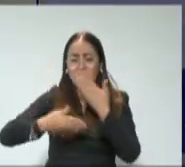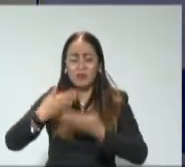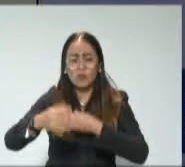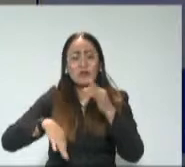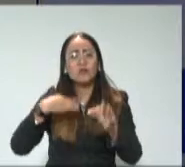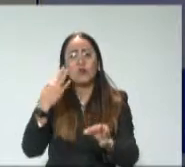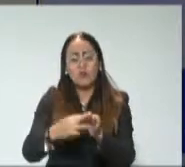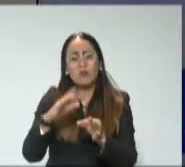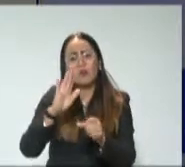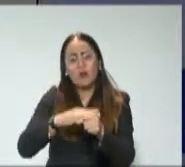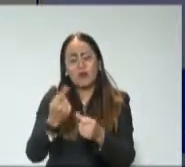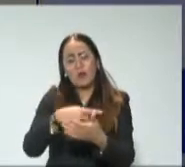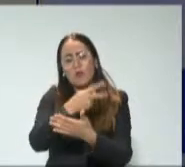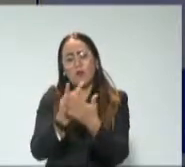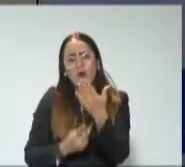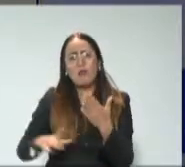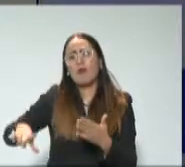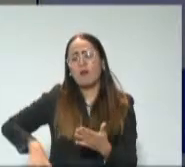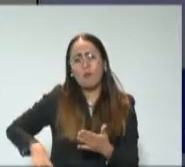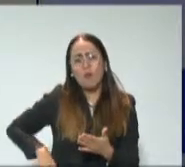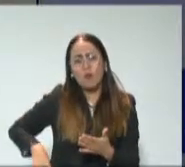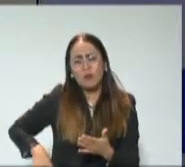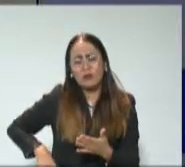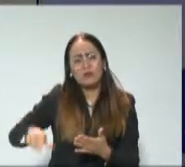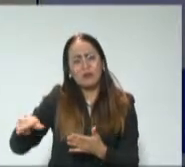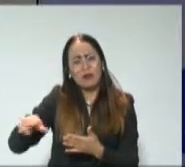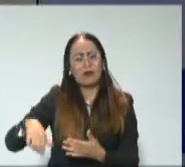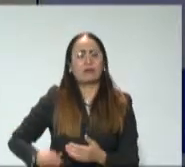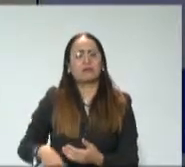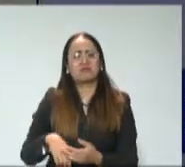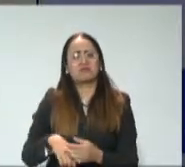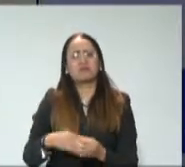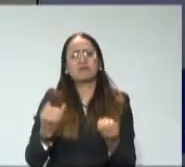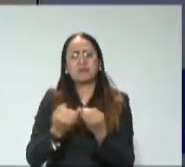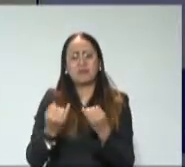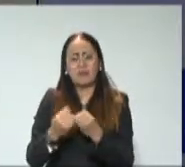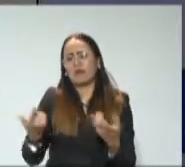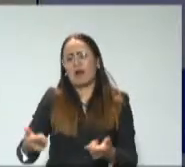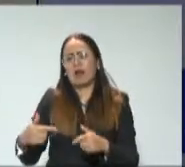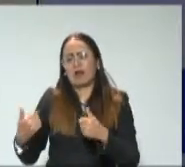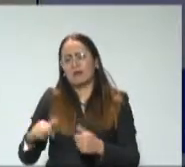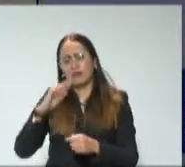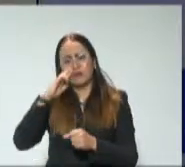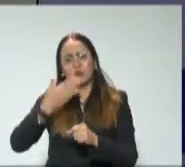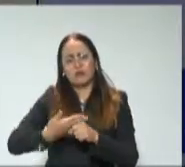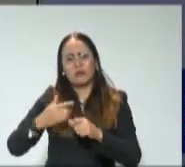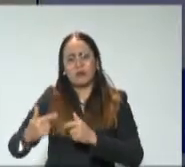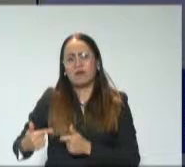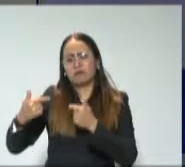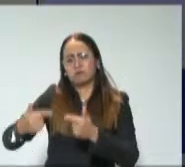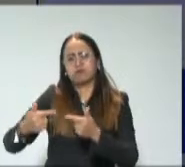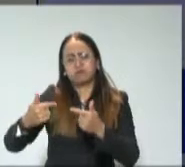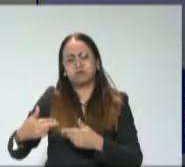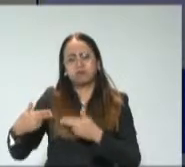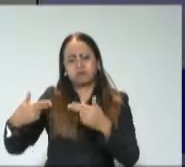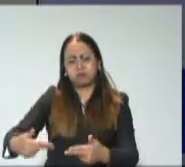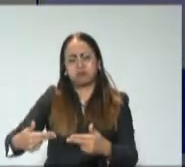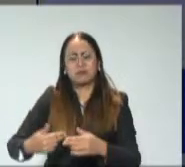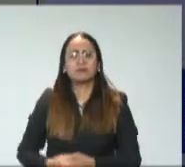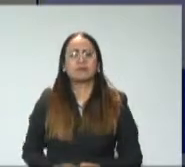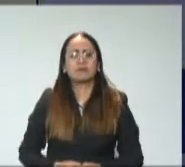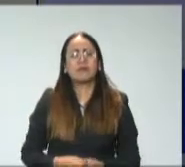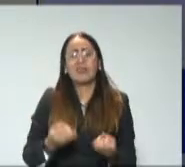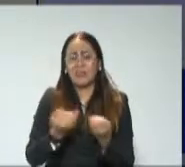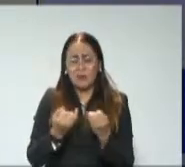programas públicos no de un gobierno sino de trasvase de deberes o de herencia de tareas están todavía y yo lo sé en